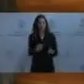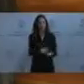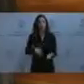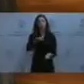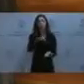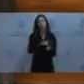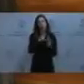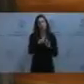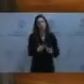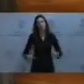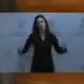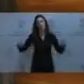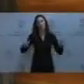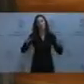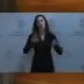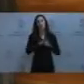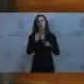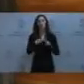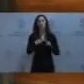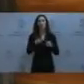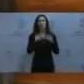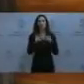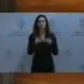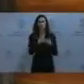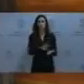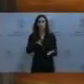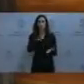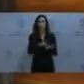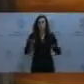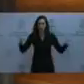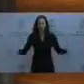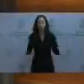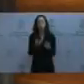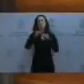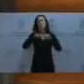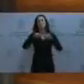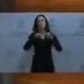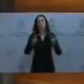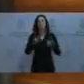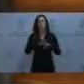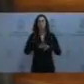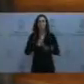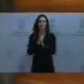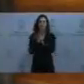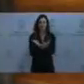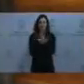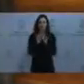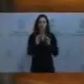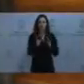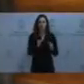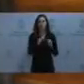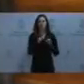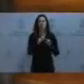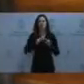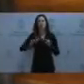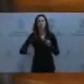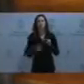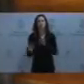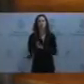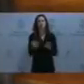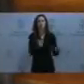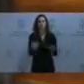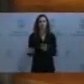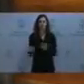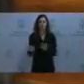de los años de una parte de la política industrial que ha llevado o impulsado el Gobierno del Principado de Asturias a través de los distintos instrumentos de planificación, como